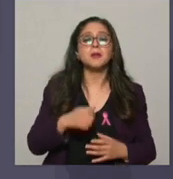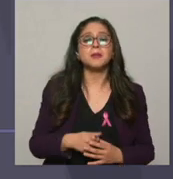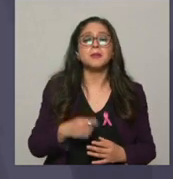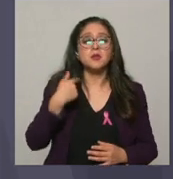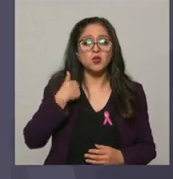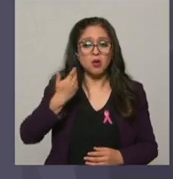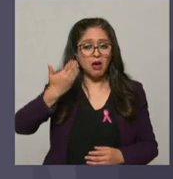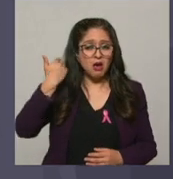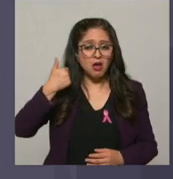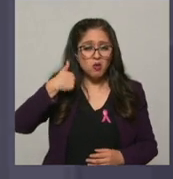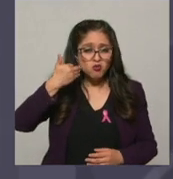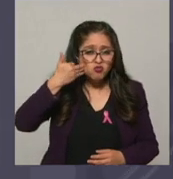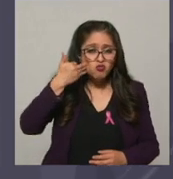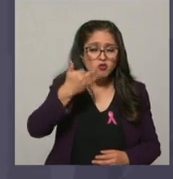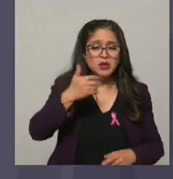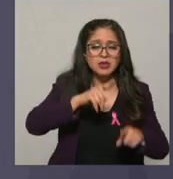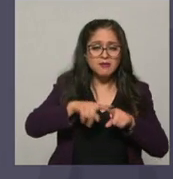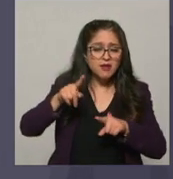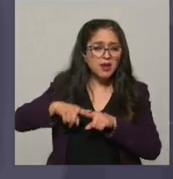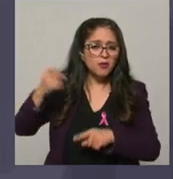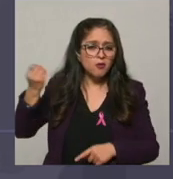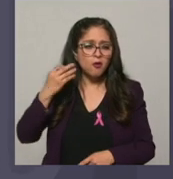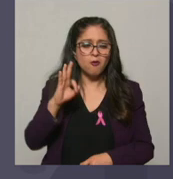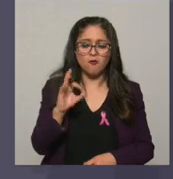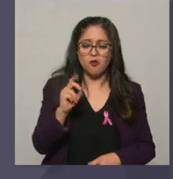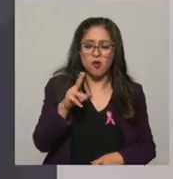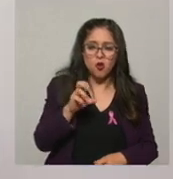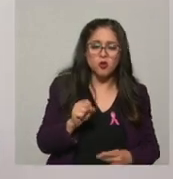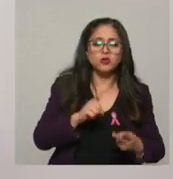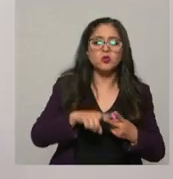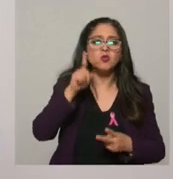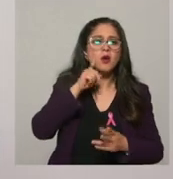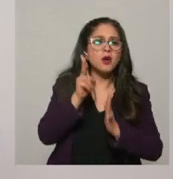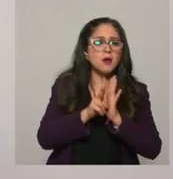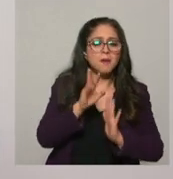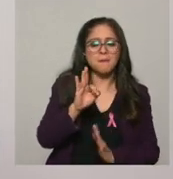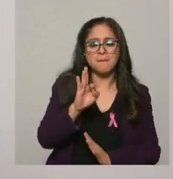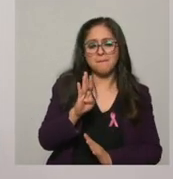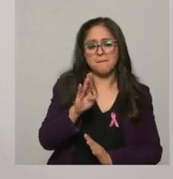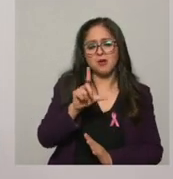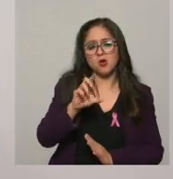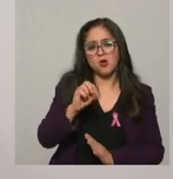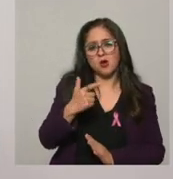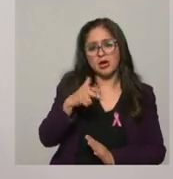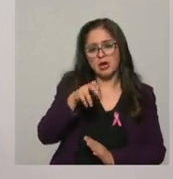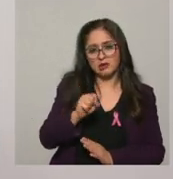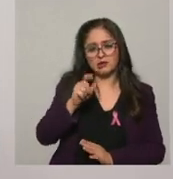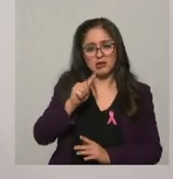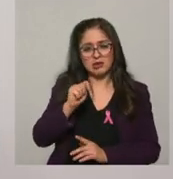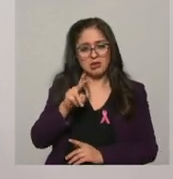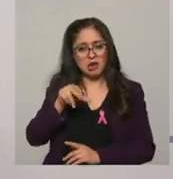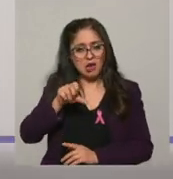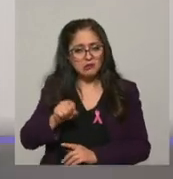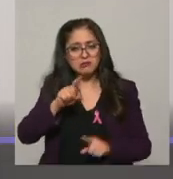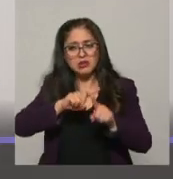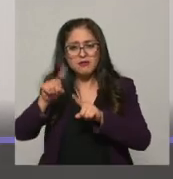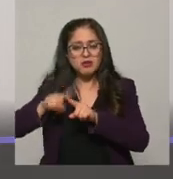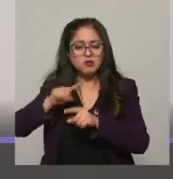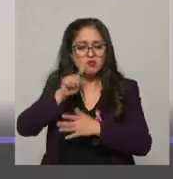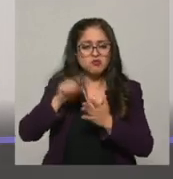he observado foros, bloggers, muchas bloggers trans que han compartido de otras partes del mundo, que comparten